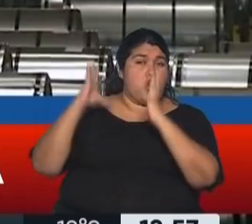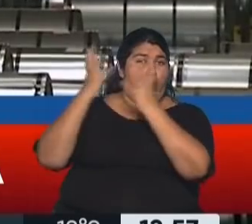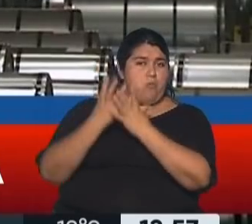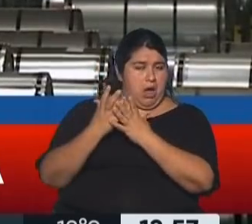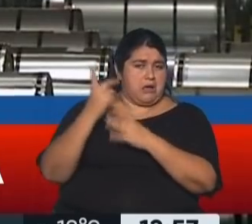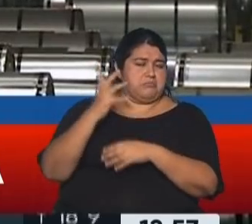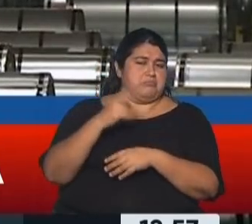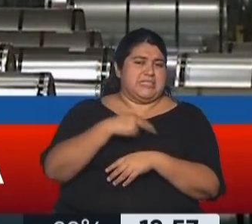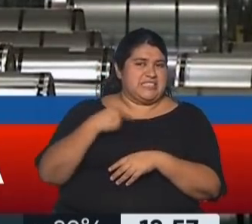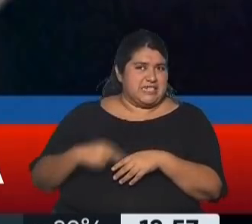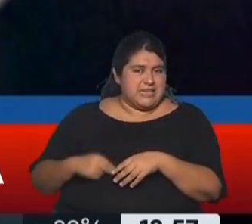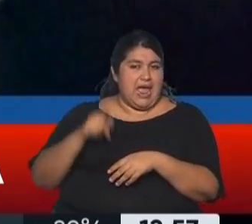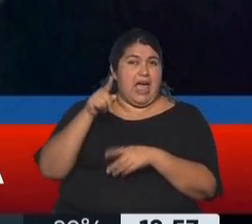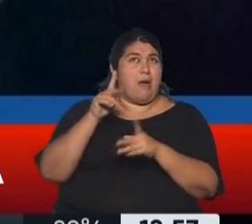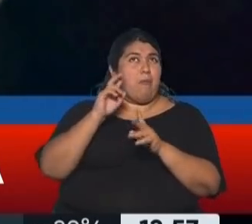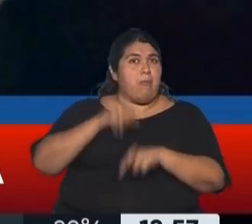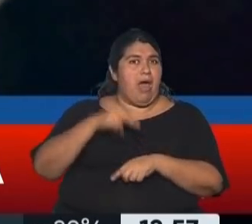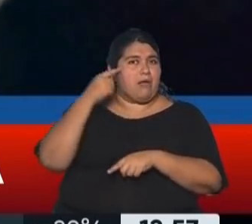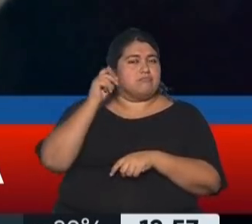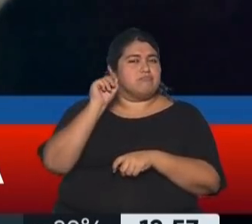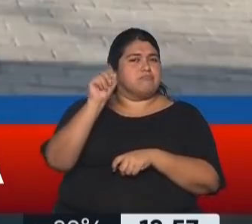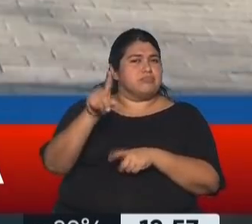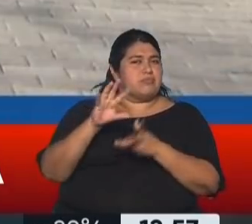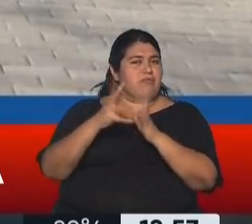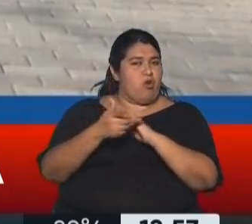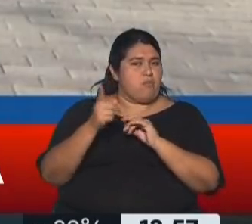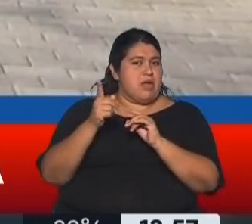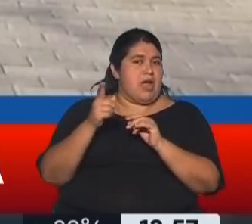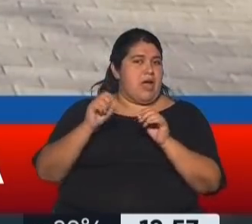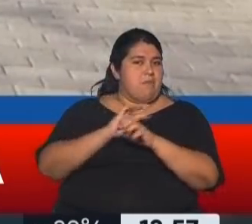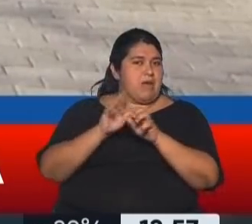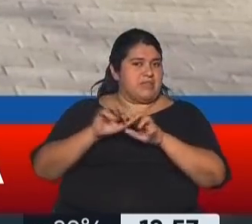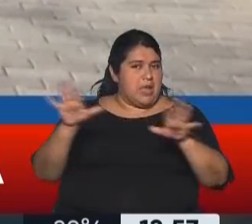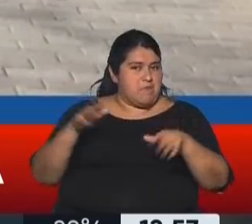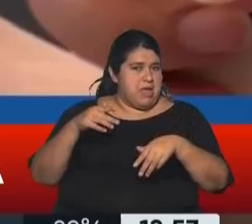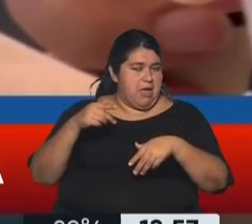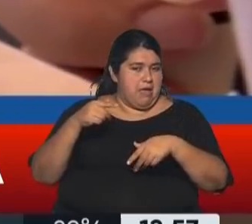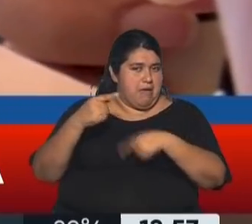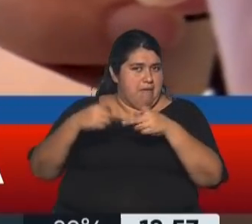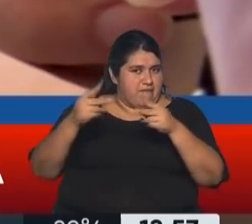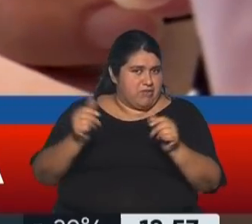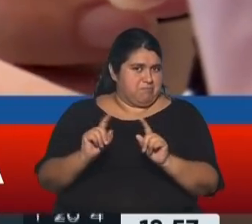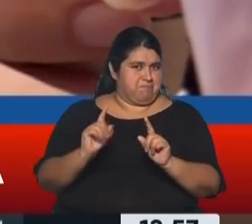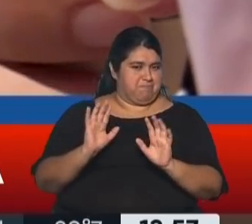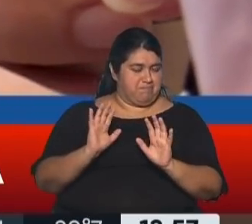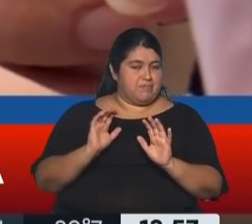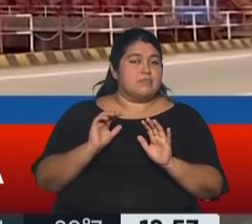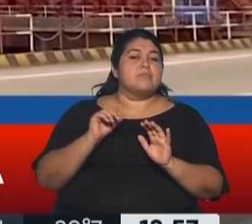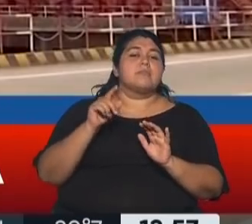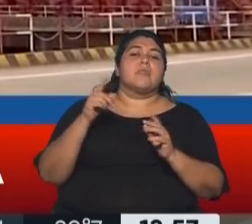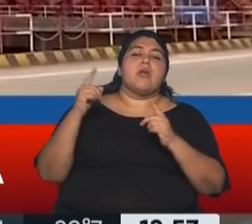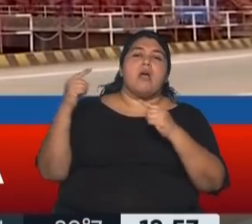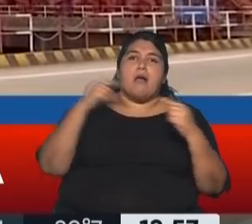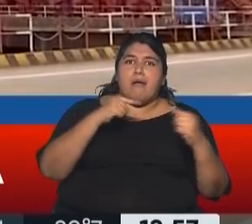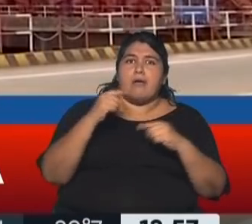a China, que planeaba este año su despegue tras el freno por la pandemia. Tampoco que crezca el conflicto